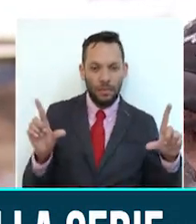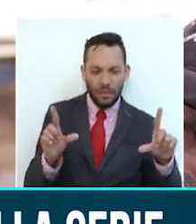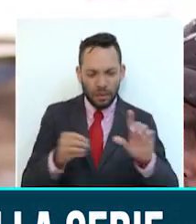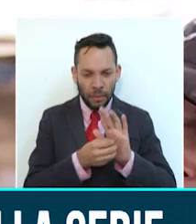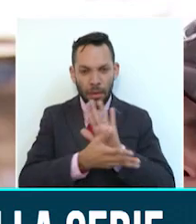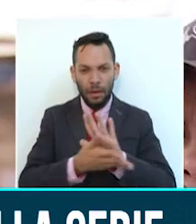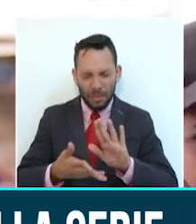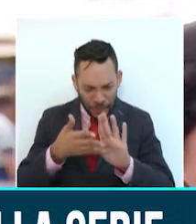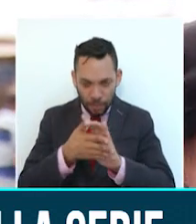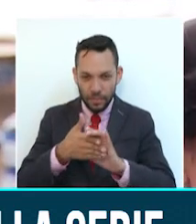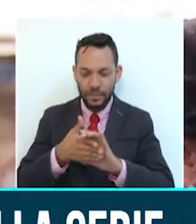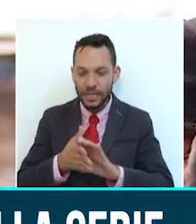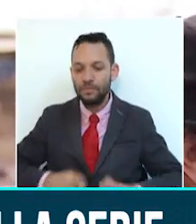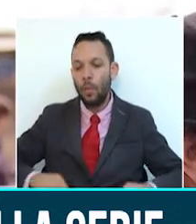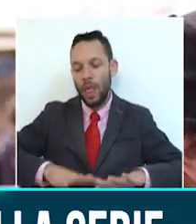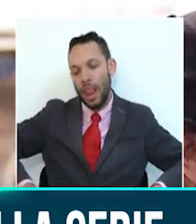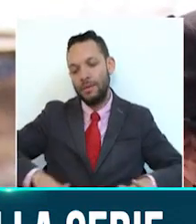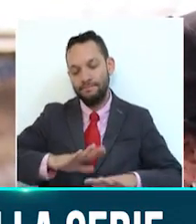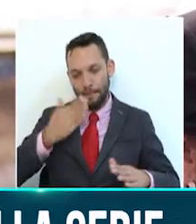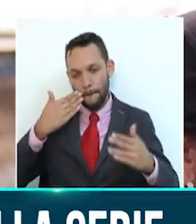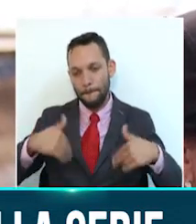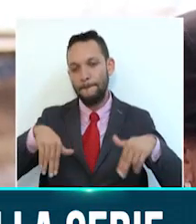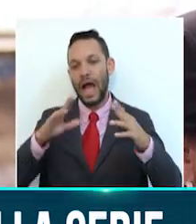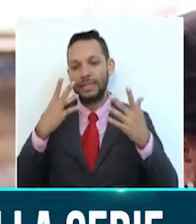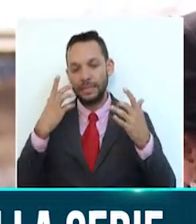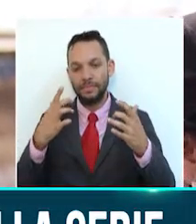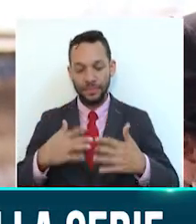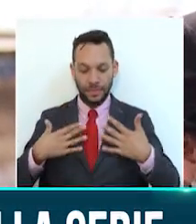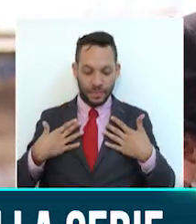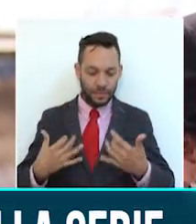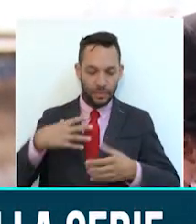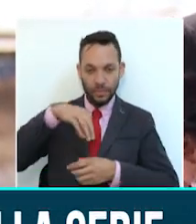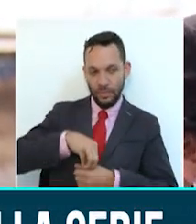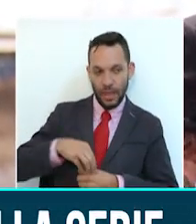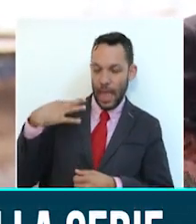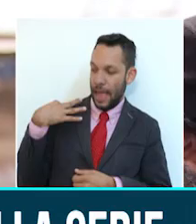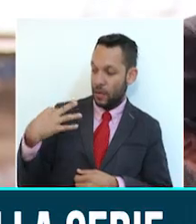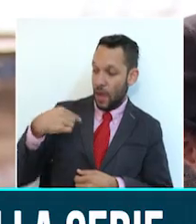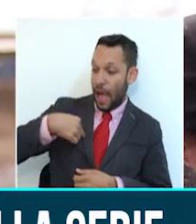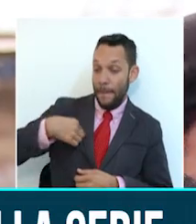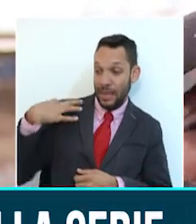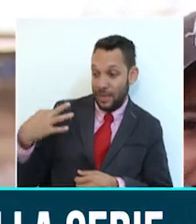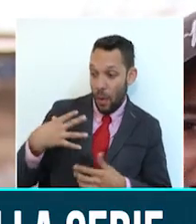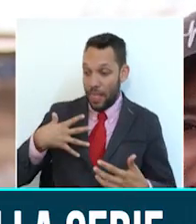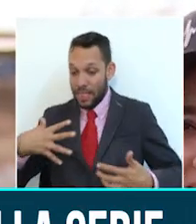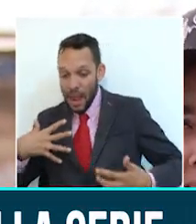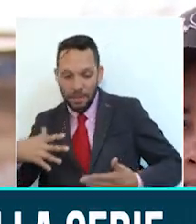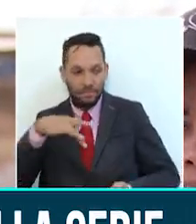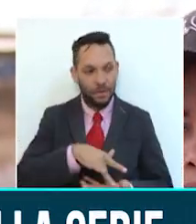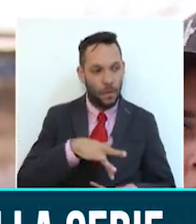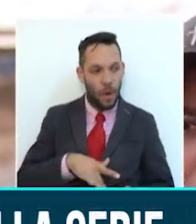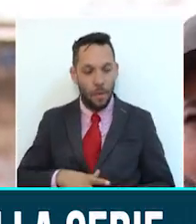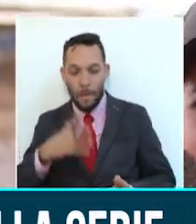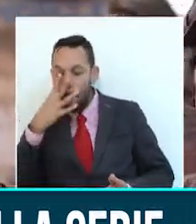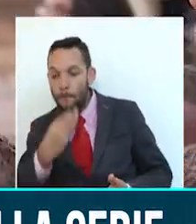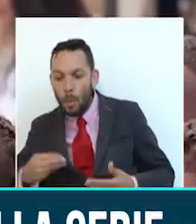regionales, a lo cual le están apostando, es maravilloso, de verdad que feliz y también que me hayan tenido en cuenta a mí aquí como actor para esta maravillosa serie. ¿Cómo estamos,